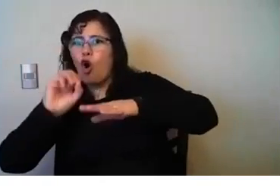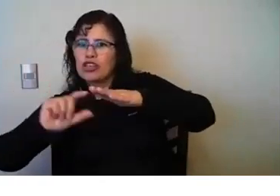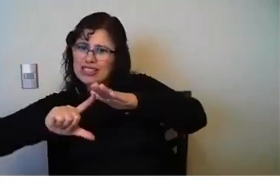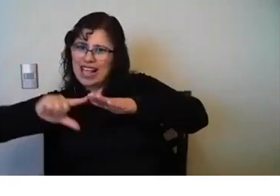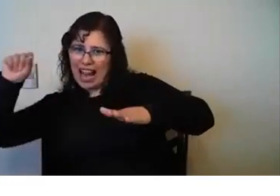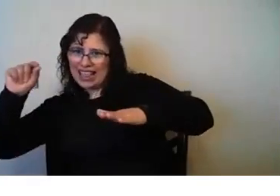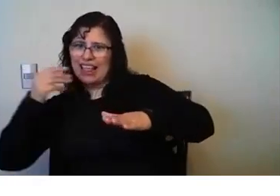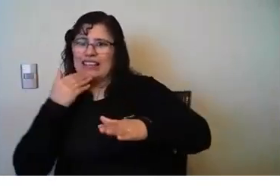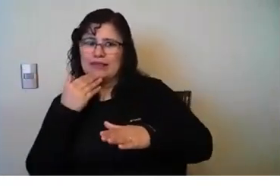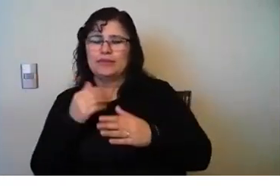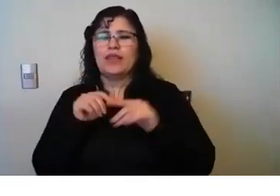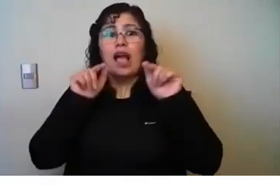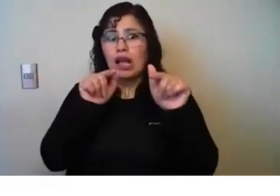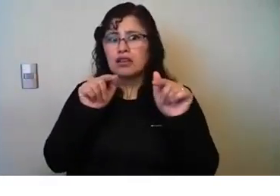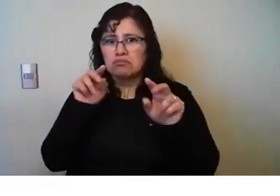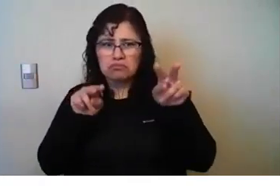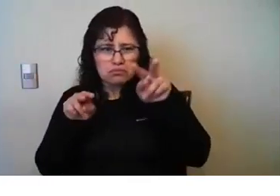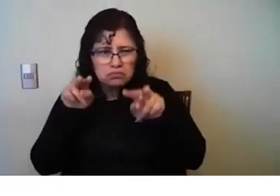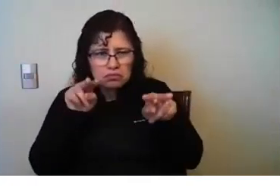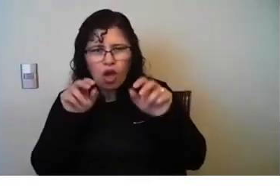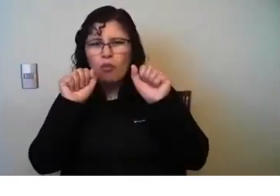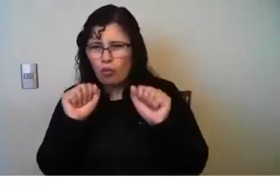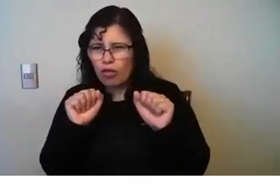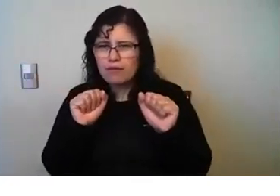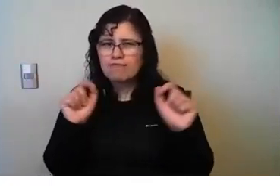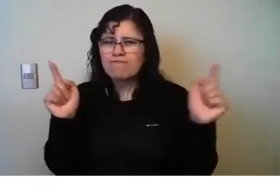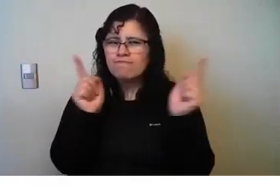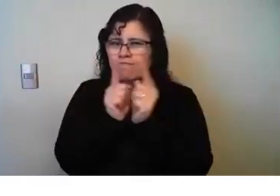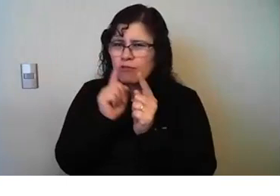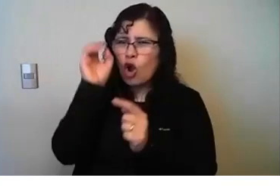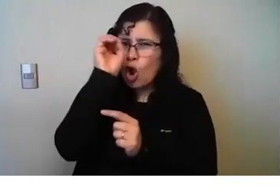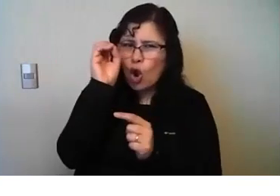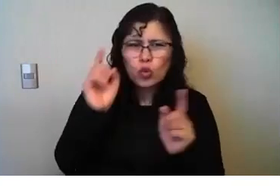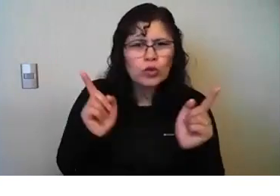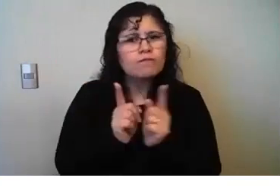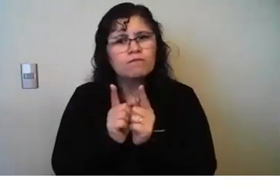podemos deducir que no todas las capas reciben aferencias.